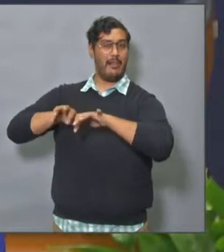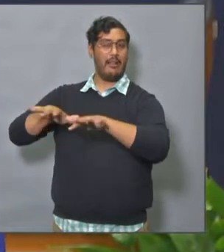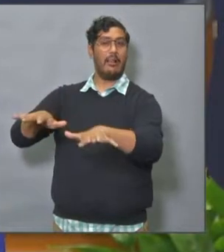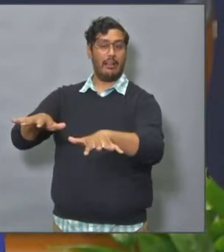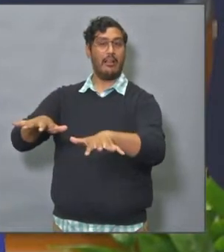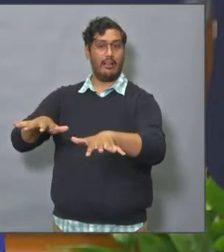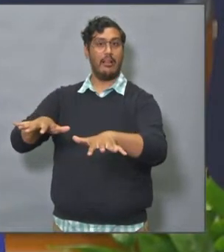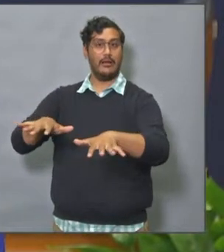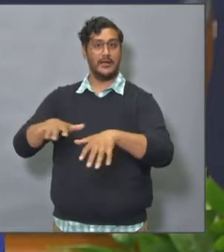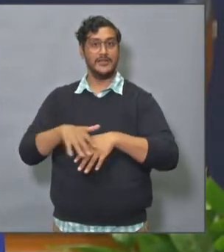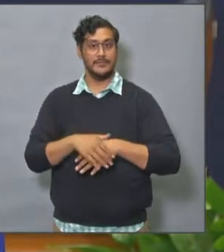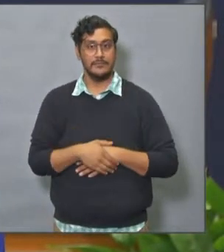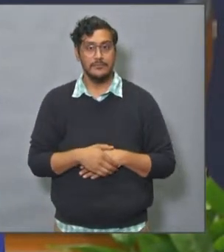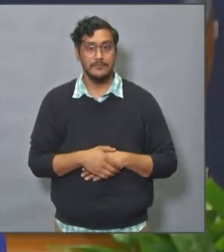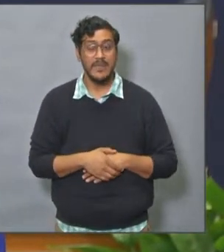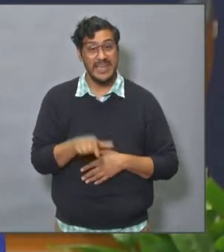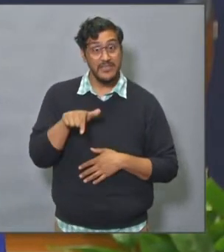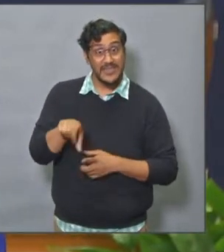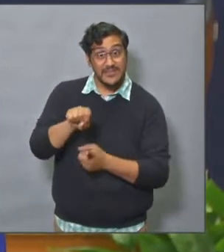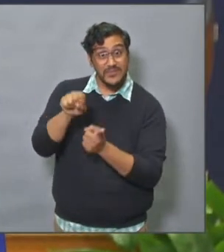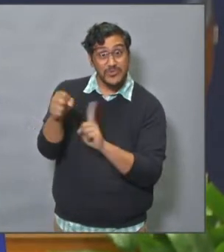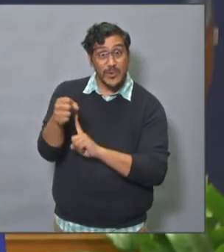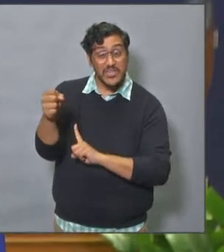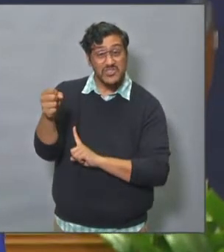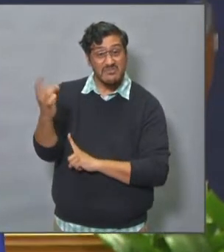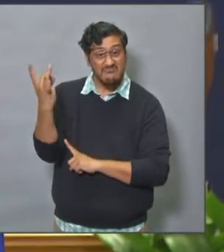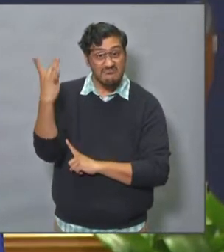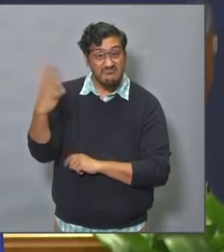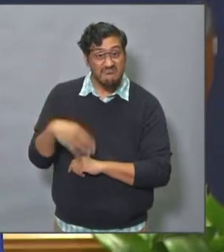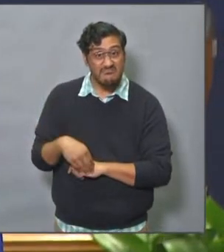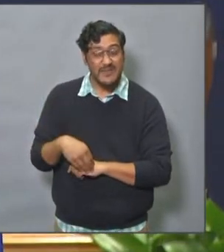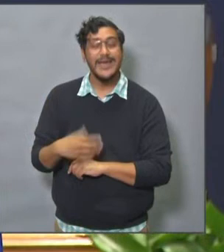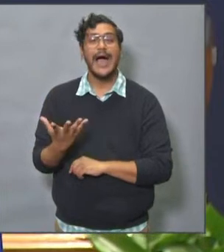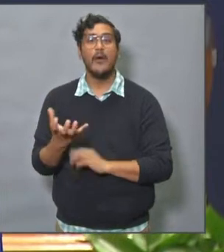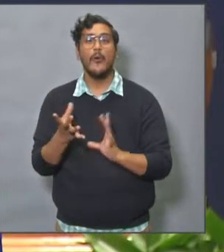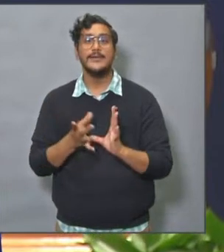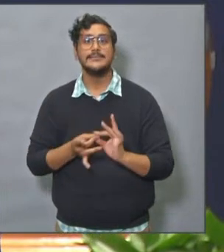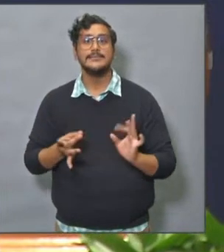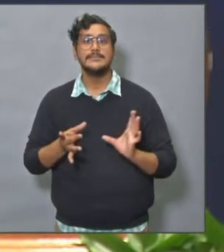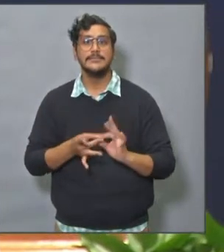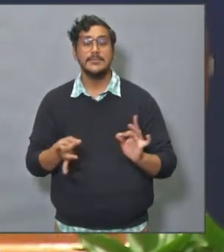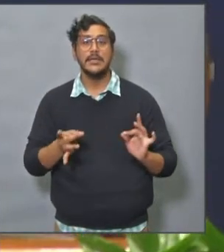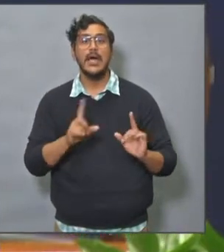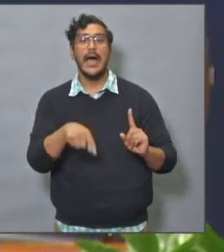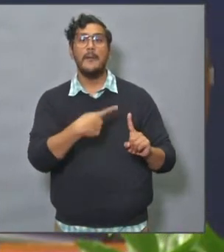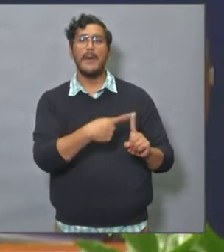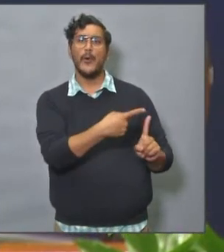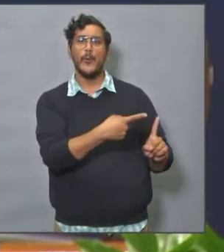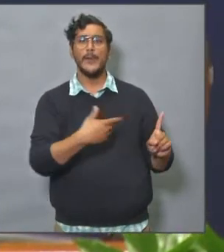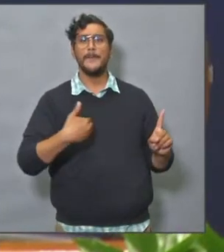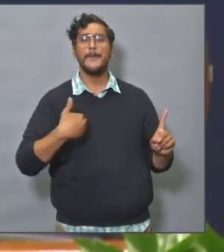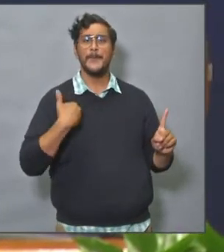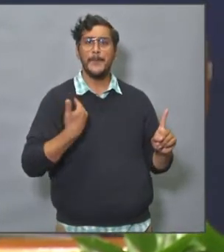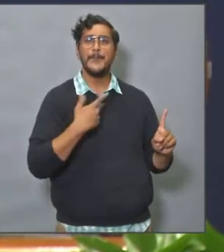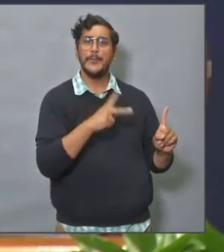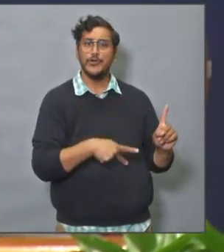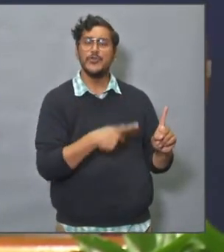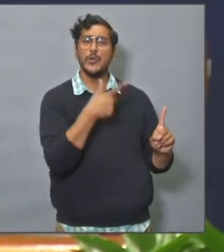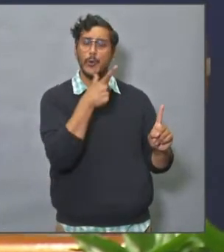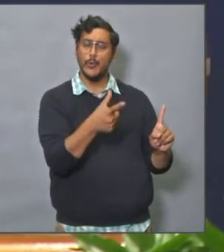sobre la gravedad de esta situación, me gustaría compartir la historia de un joven sobreviviente